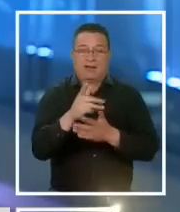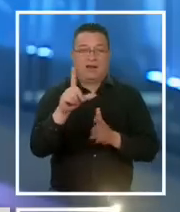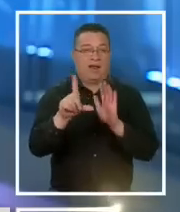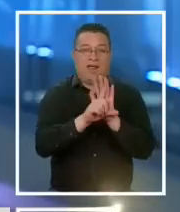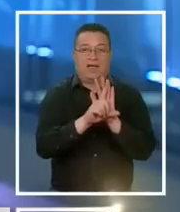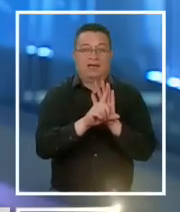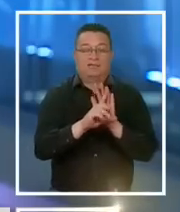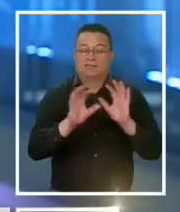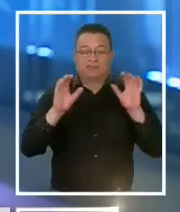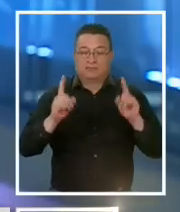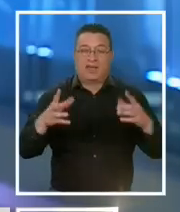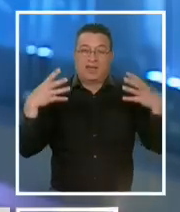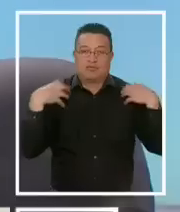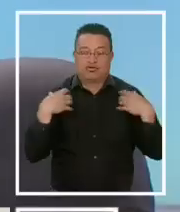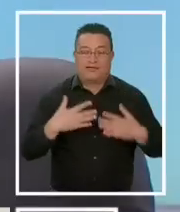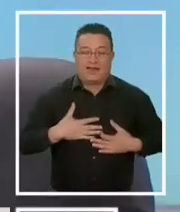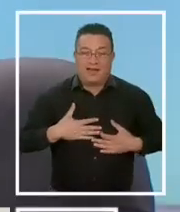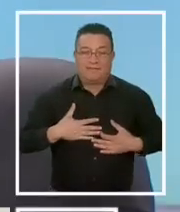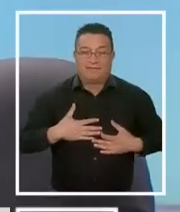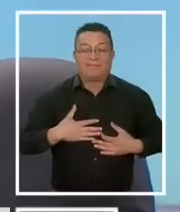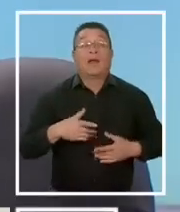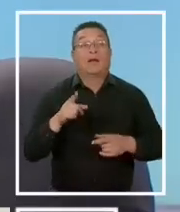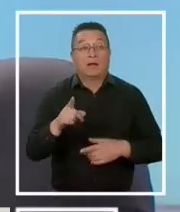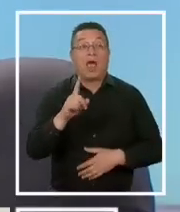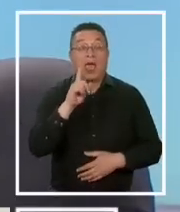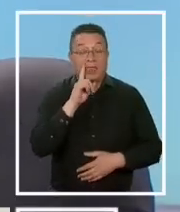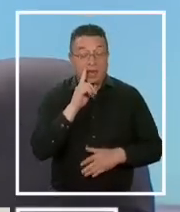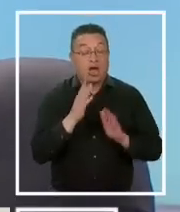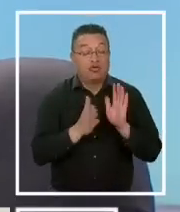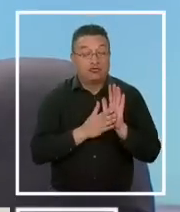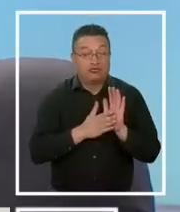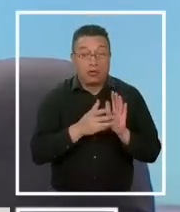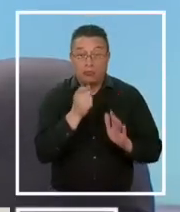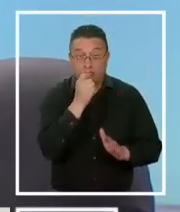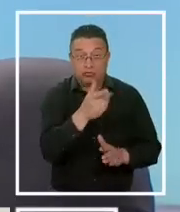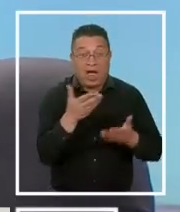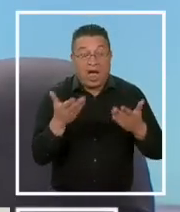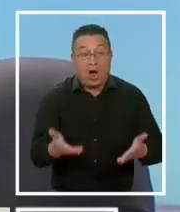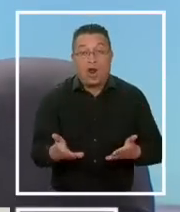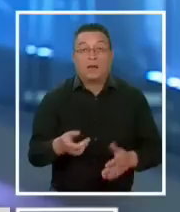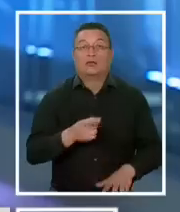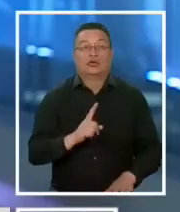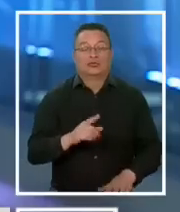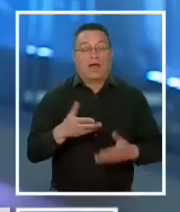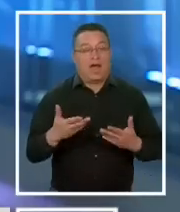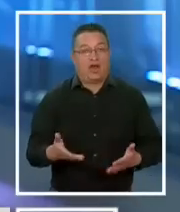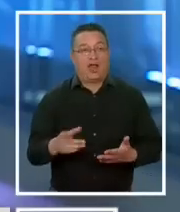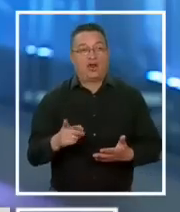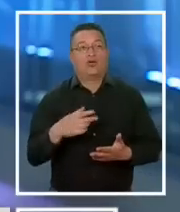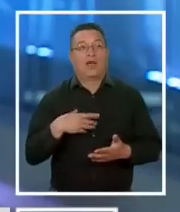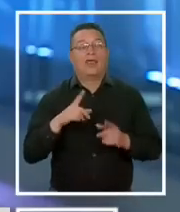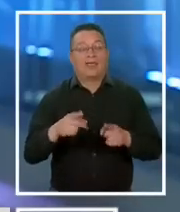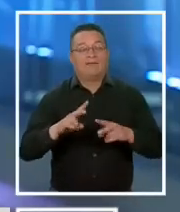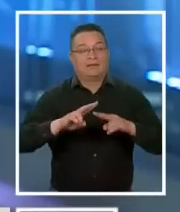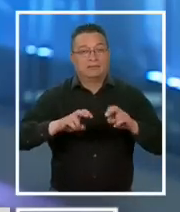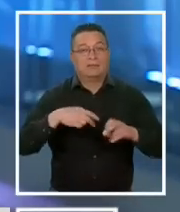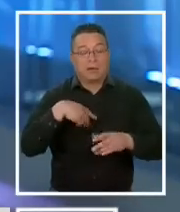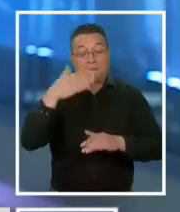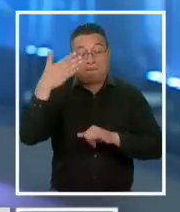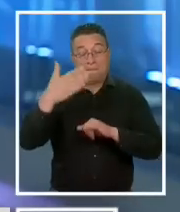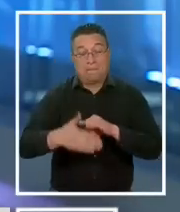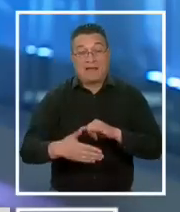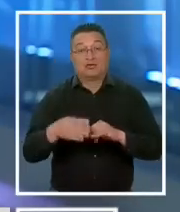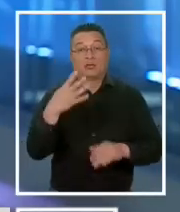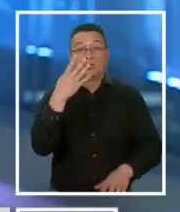hacerlo y además un nivel legal ya pero tiene los antecedentes para denunciarlo ahora no no los tengo sino tendría que haberlo hecho tenemos un plazo